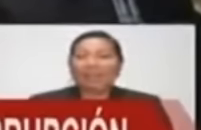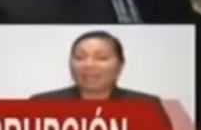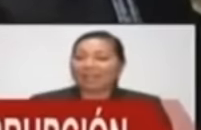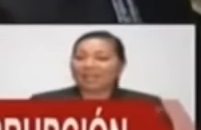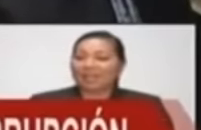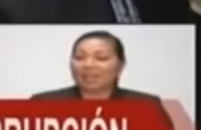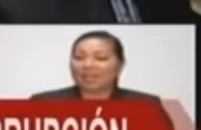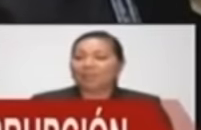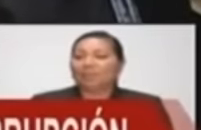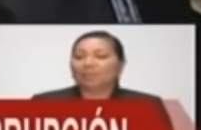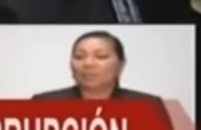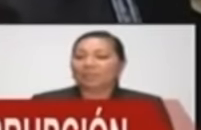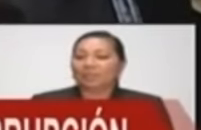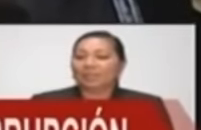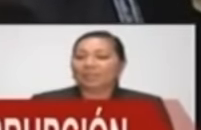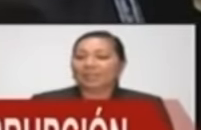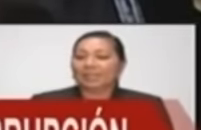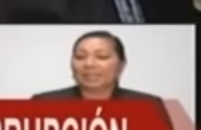día de hoy.